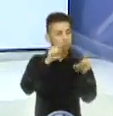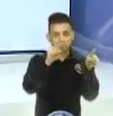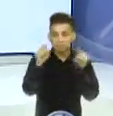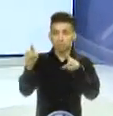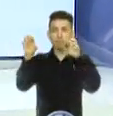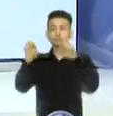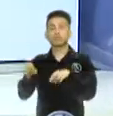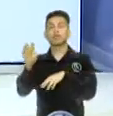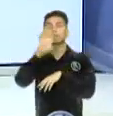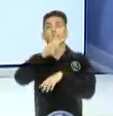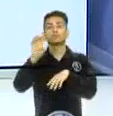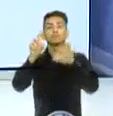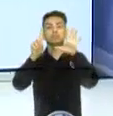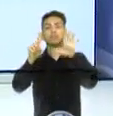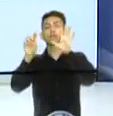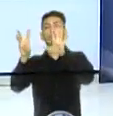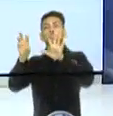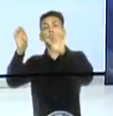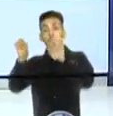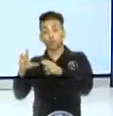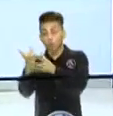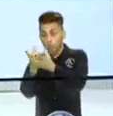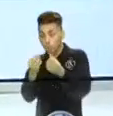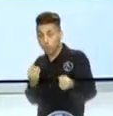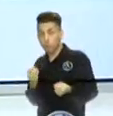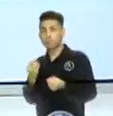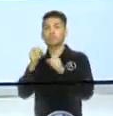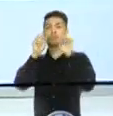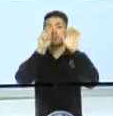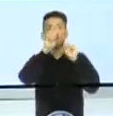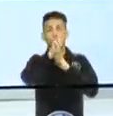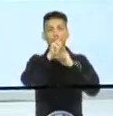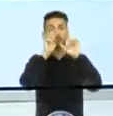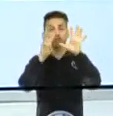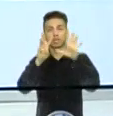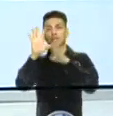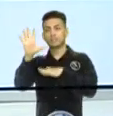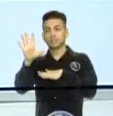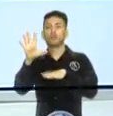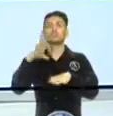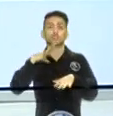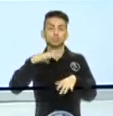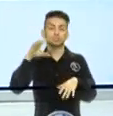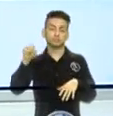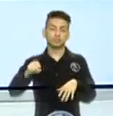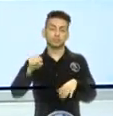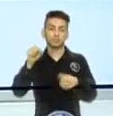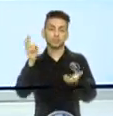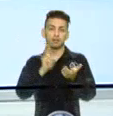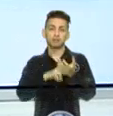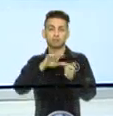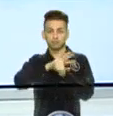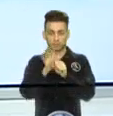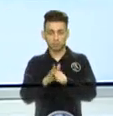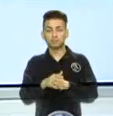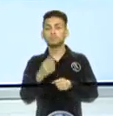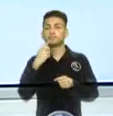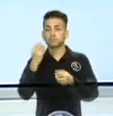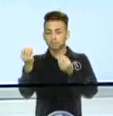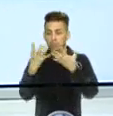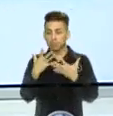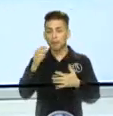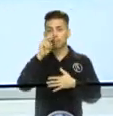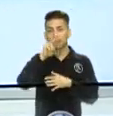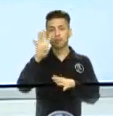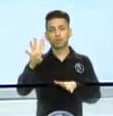468 personas, de los cuales pues 285 dieron positivos. Se reportan 24 fallecidos en las últimas